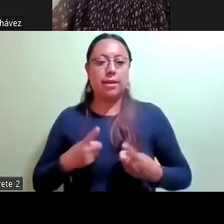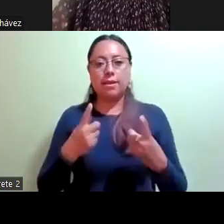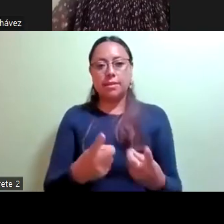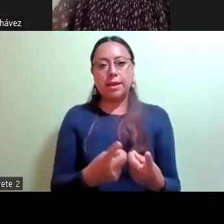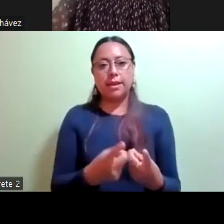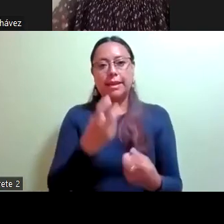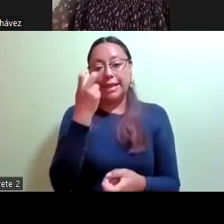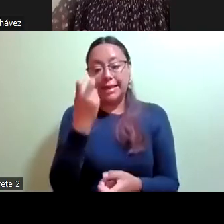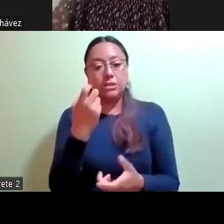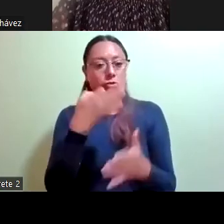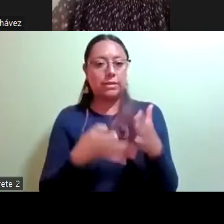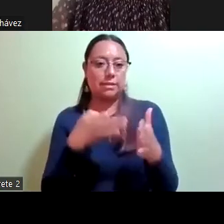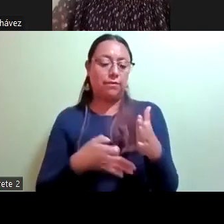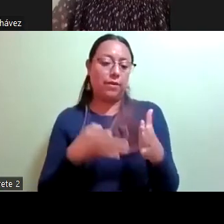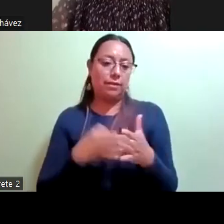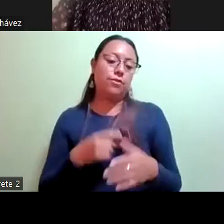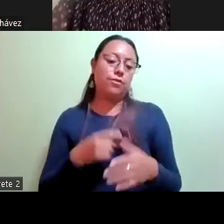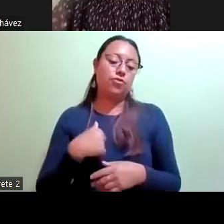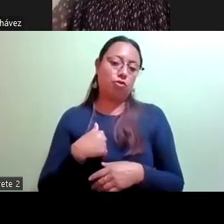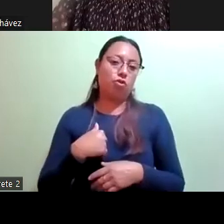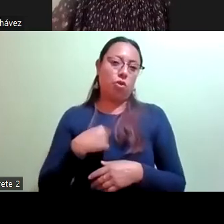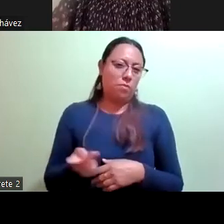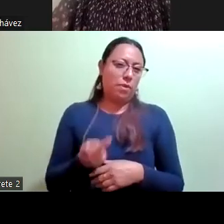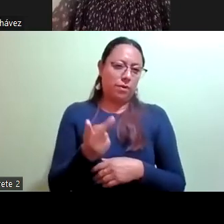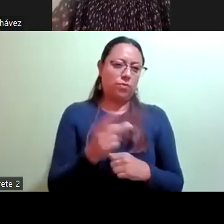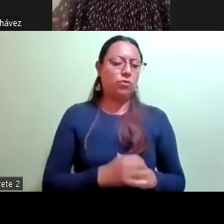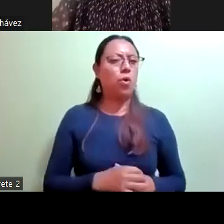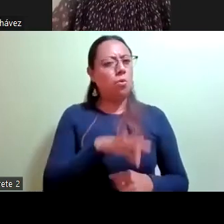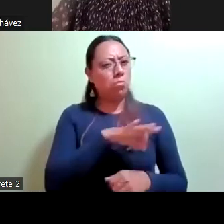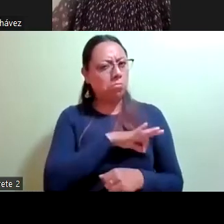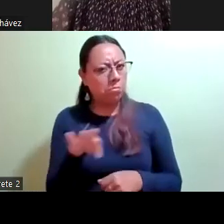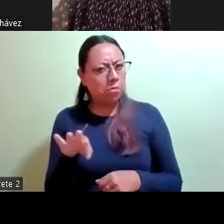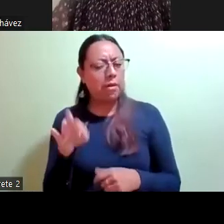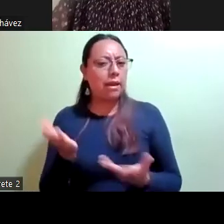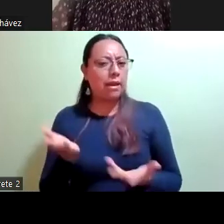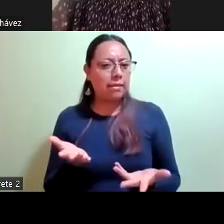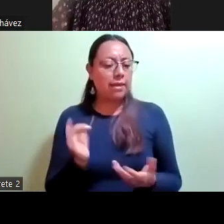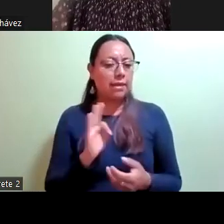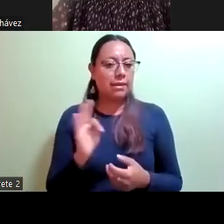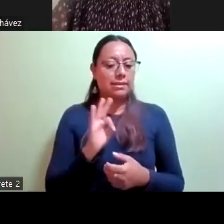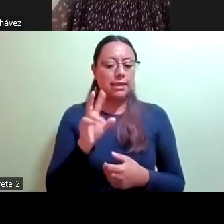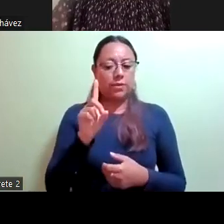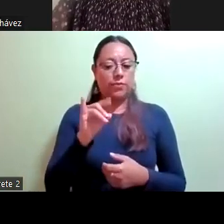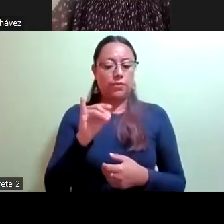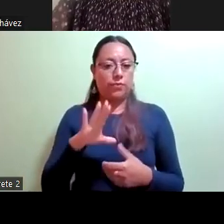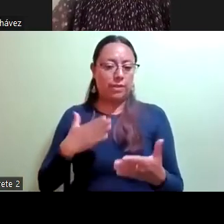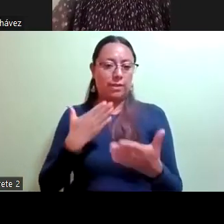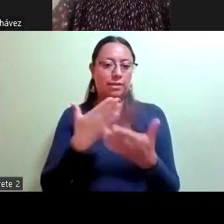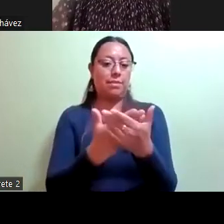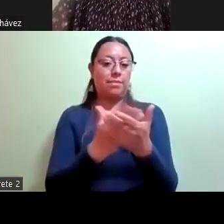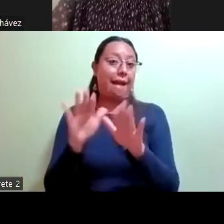esta carencia. Y me pregunto si no será posible que un dictamen externo,